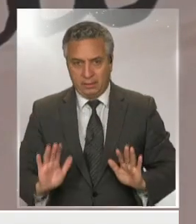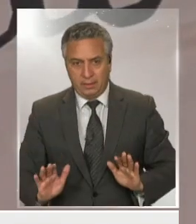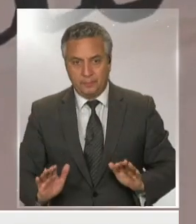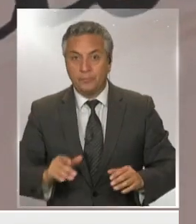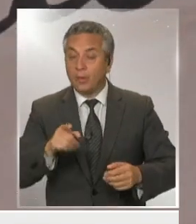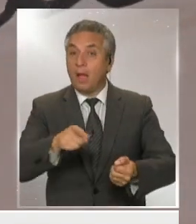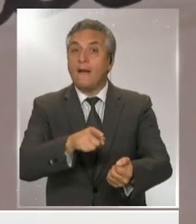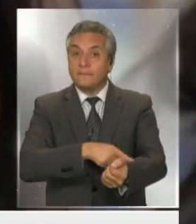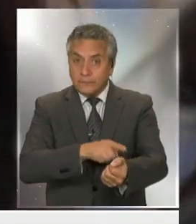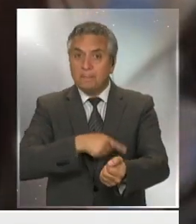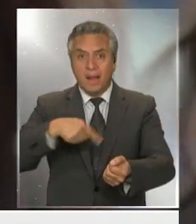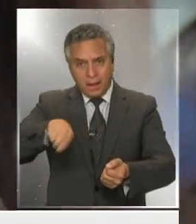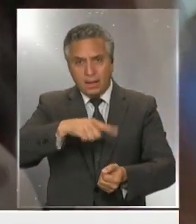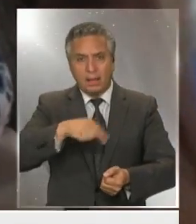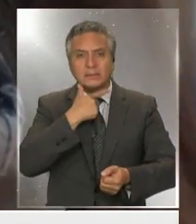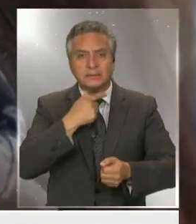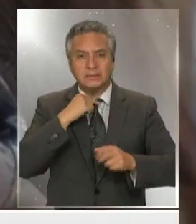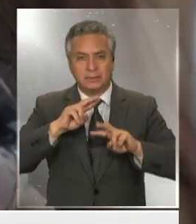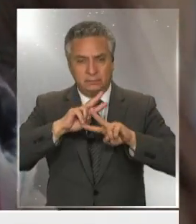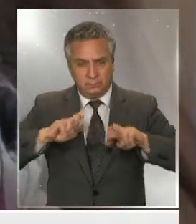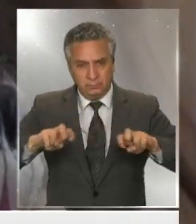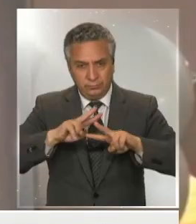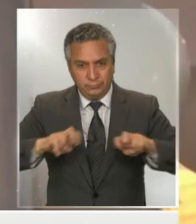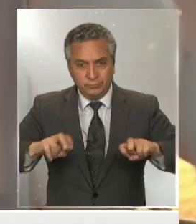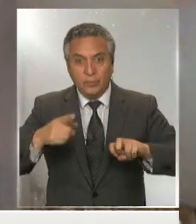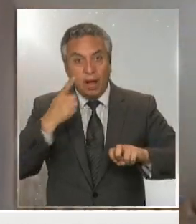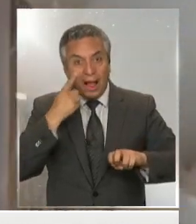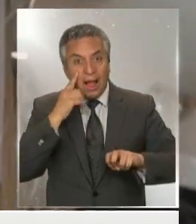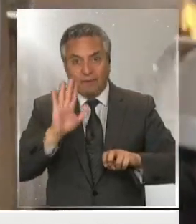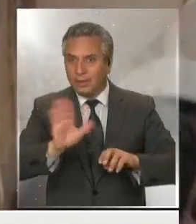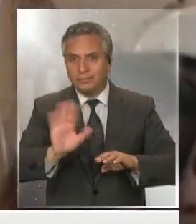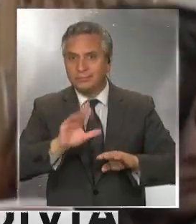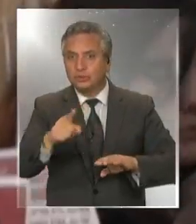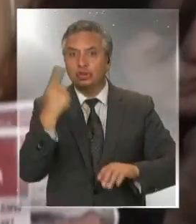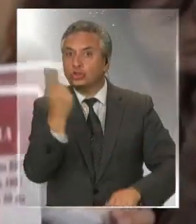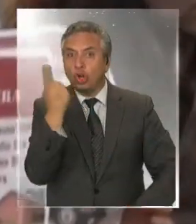espera que con nuevos peritajes se deseche la teoría del suicidio y se